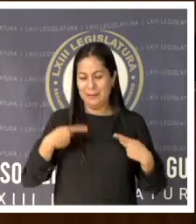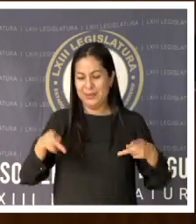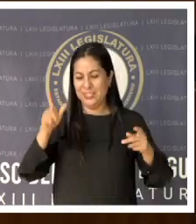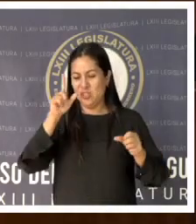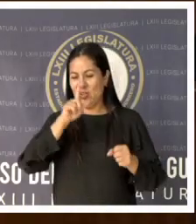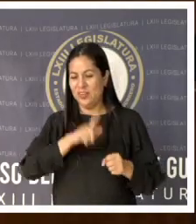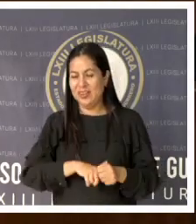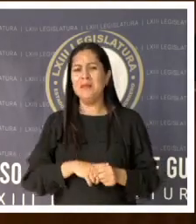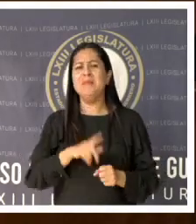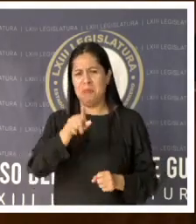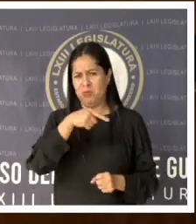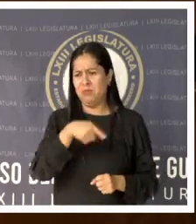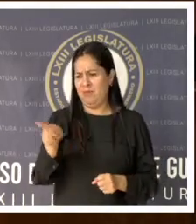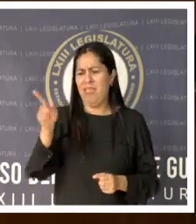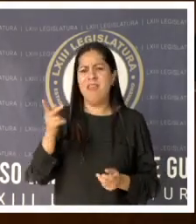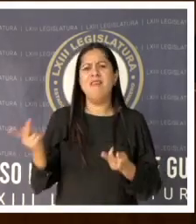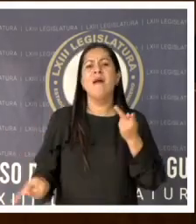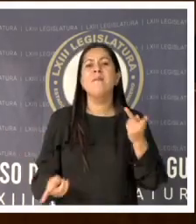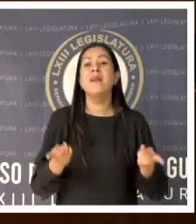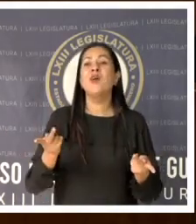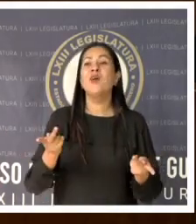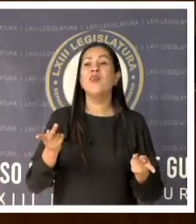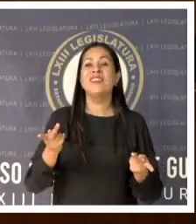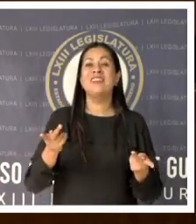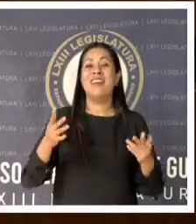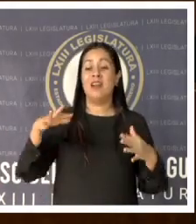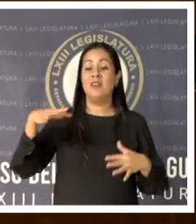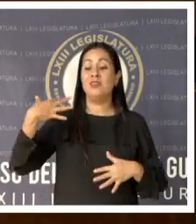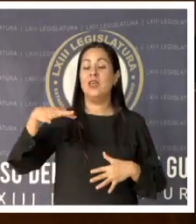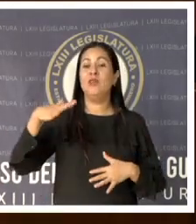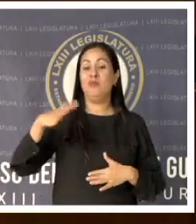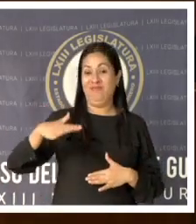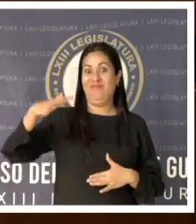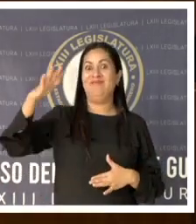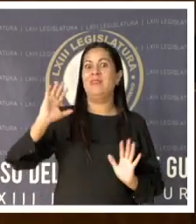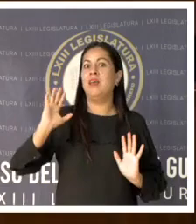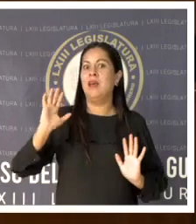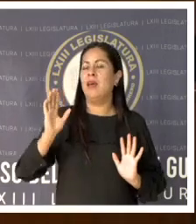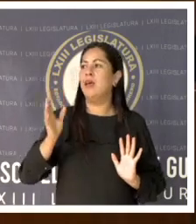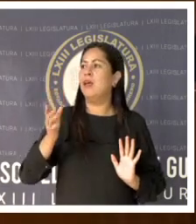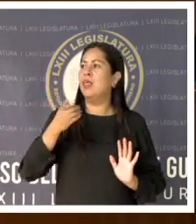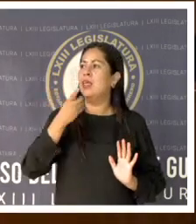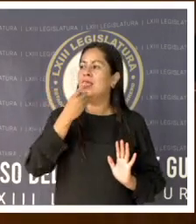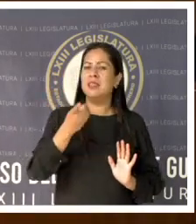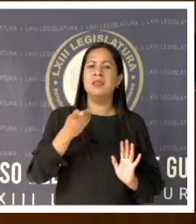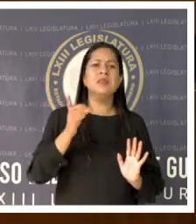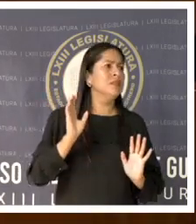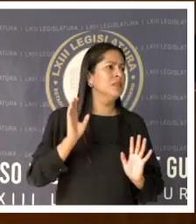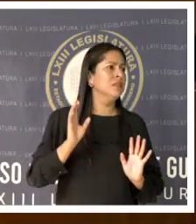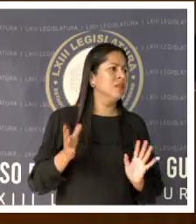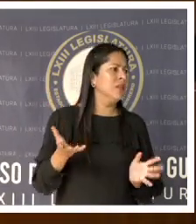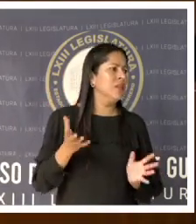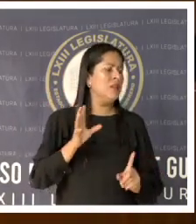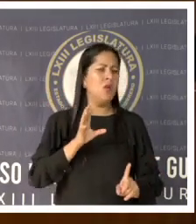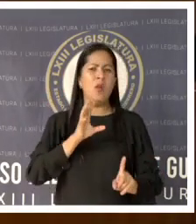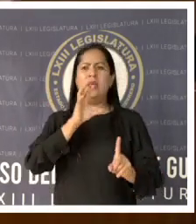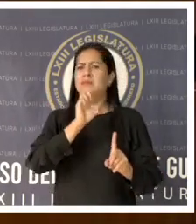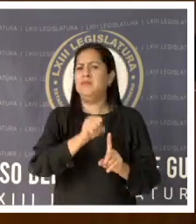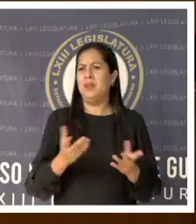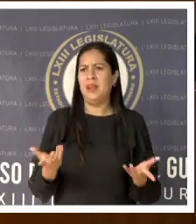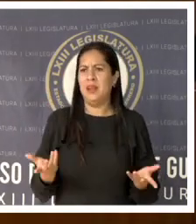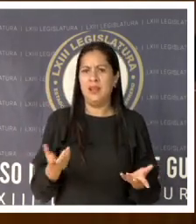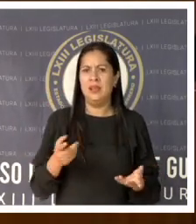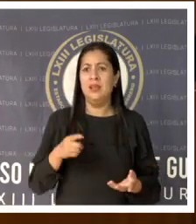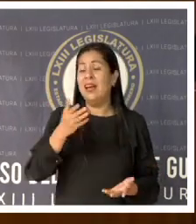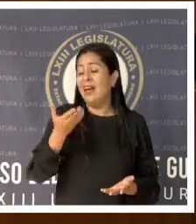porque vayan a preguntarle a los adultos mayores porque también hablan de que no les alcanza antes